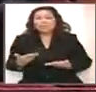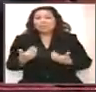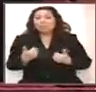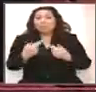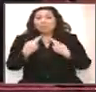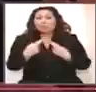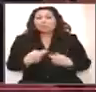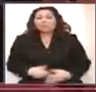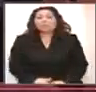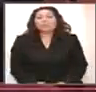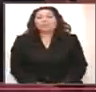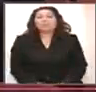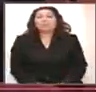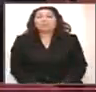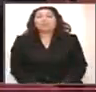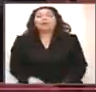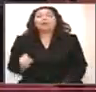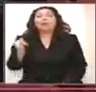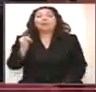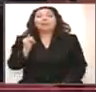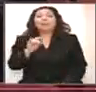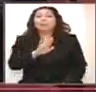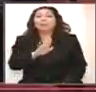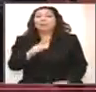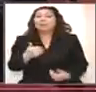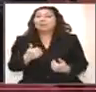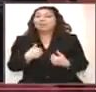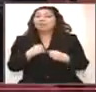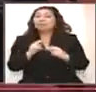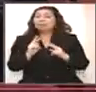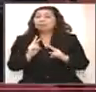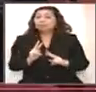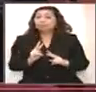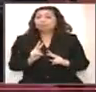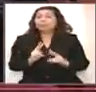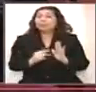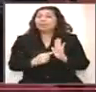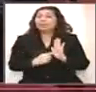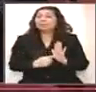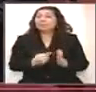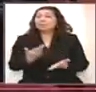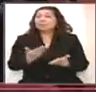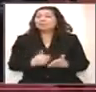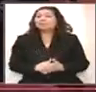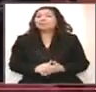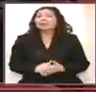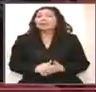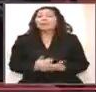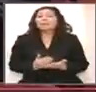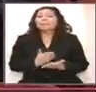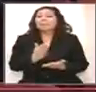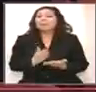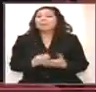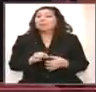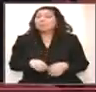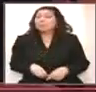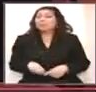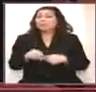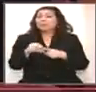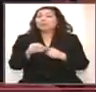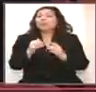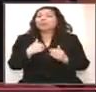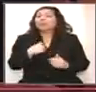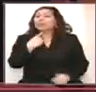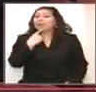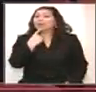buen resultado. El gráfico que ustedes tienen a la vista representa quizá uno de los problemas principales a los que